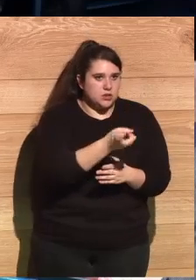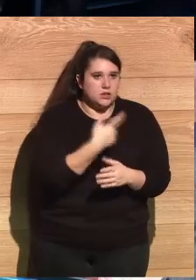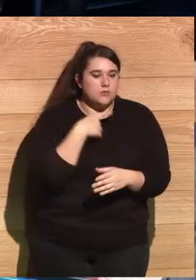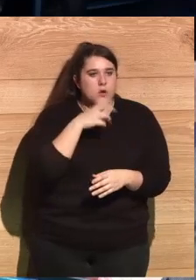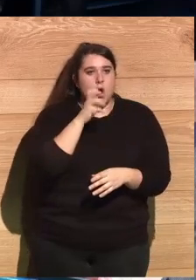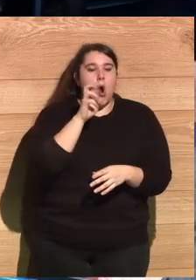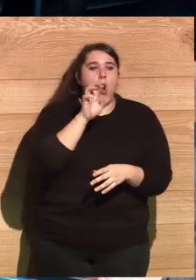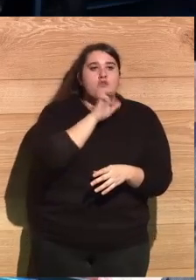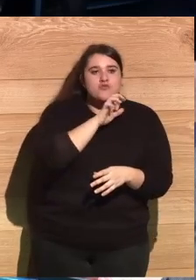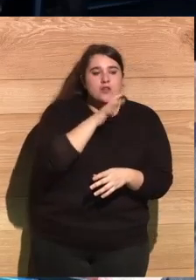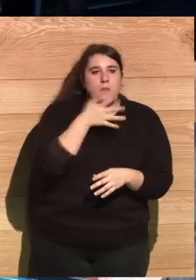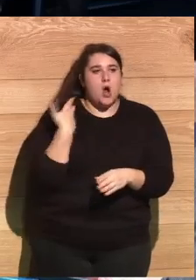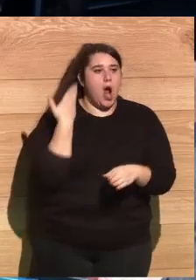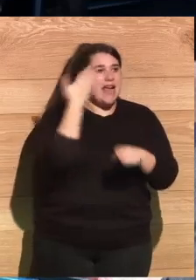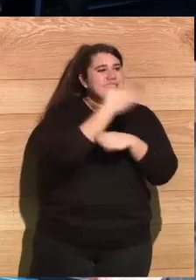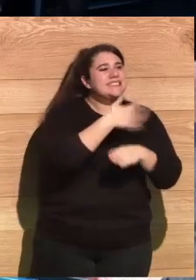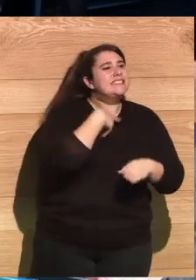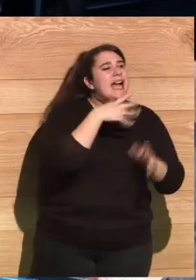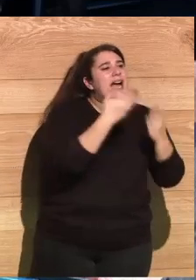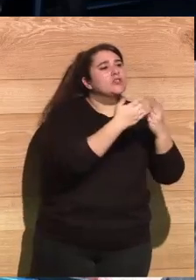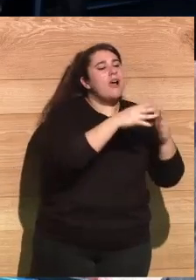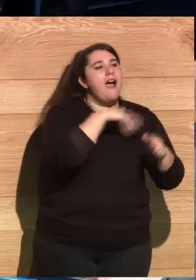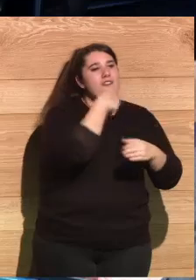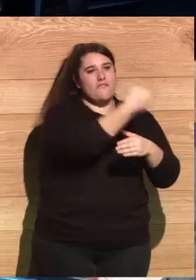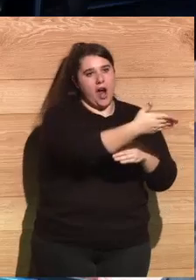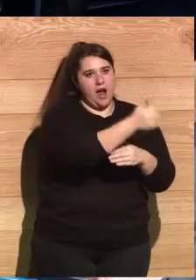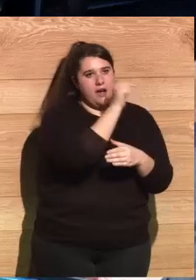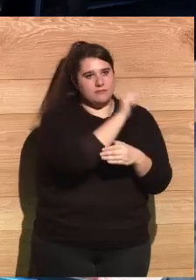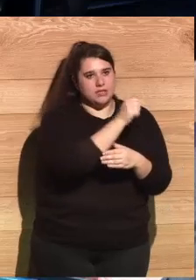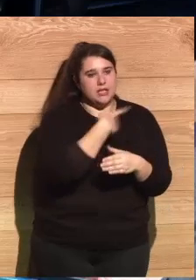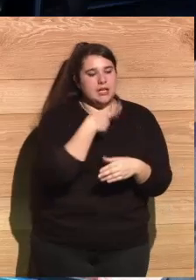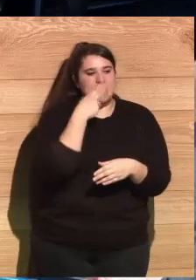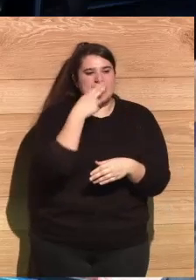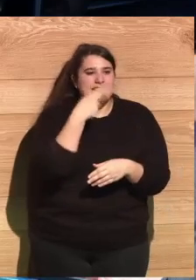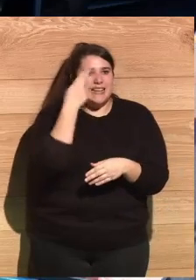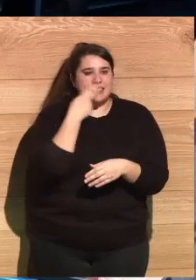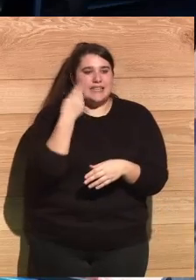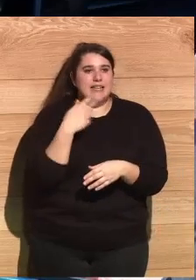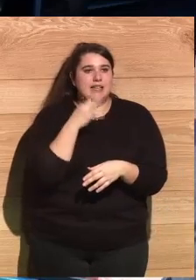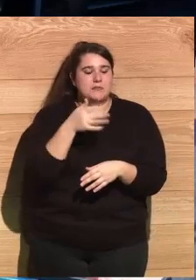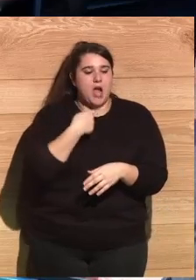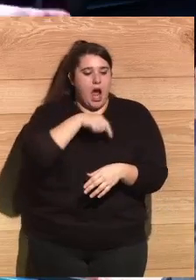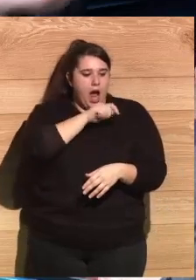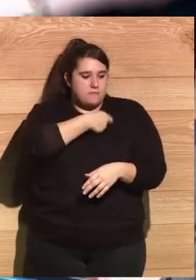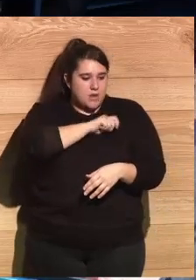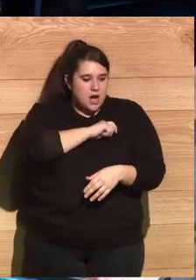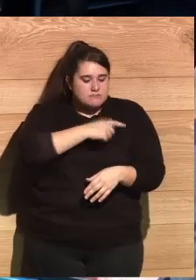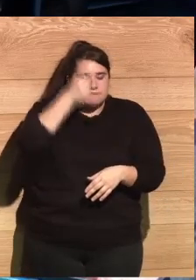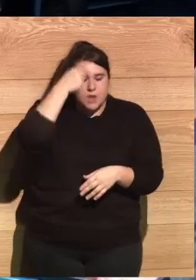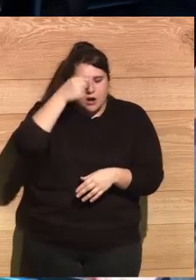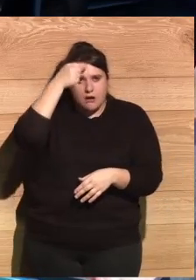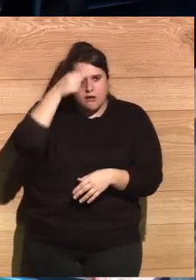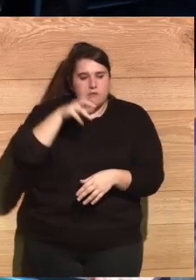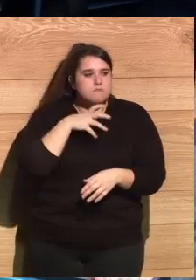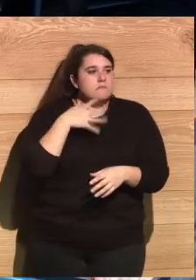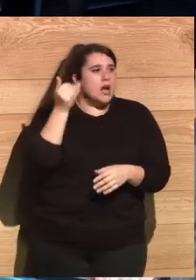esa curiosidad de salir a estudiar fuera, y qué interesante es contemplar el mundo y añorar España mientras contemplamos